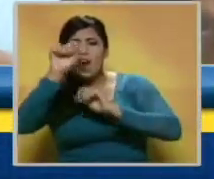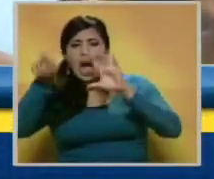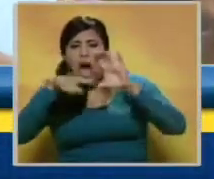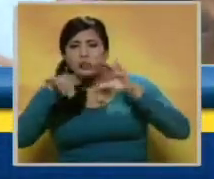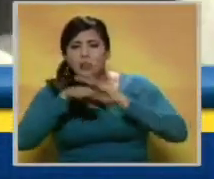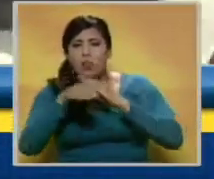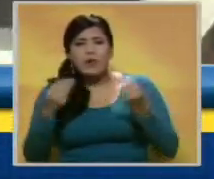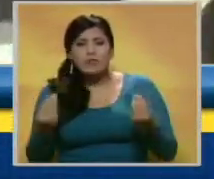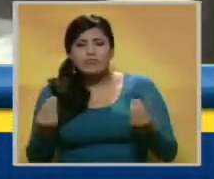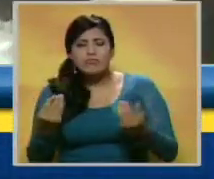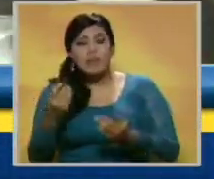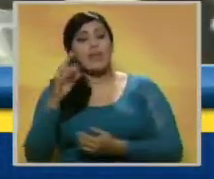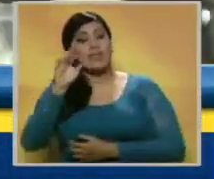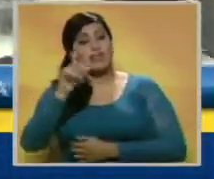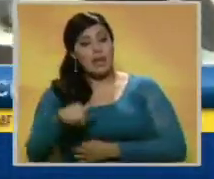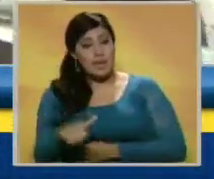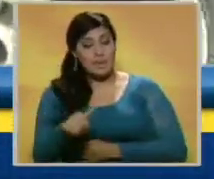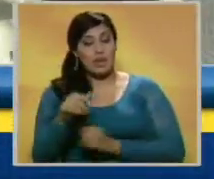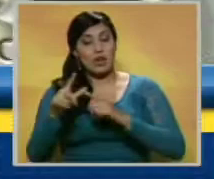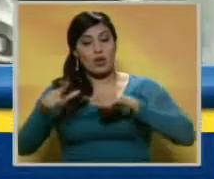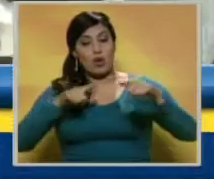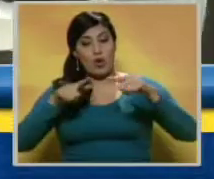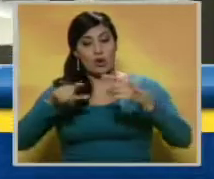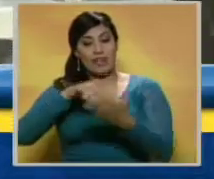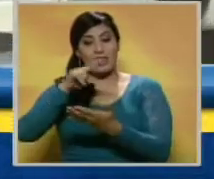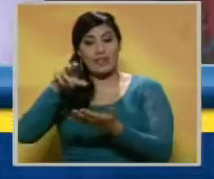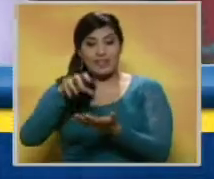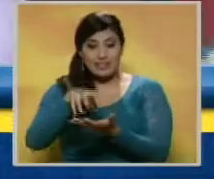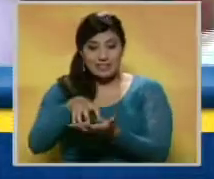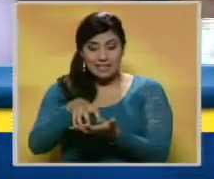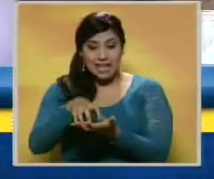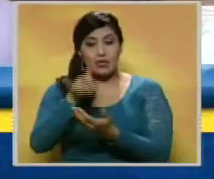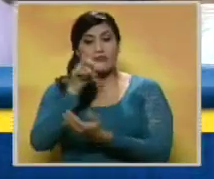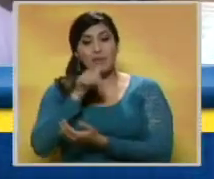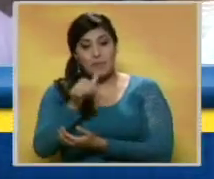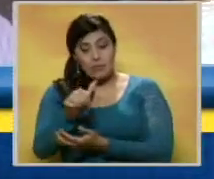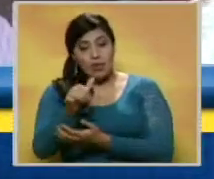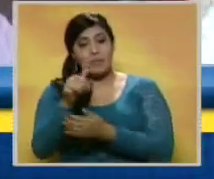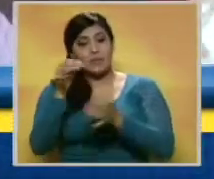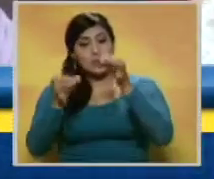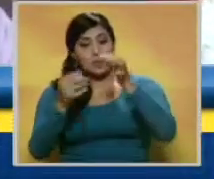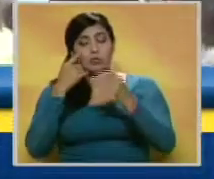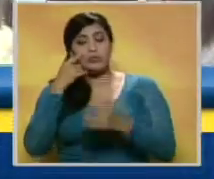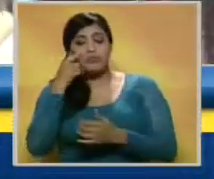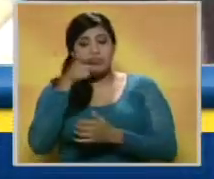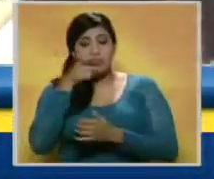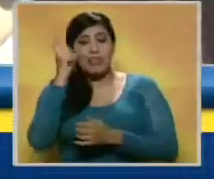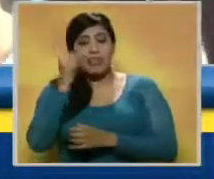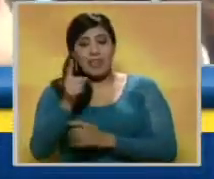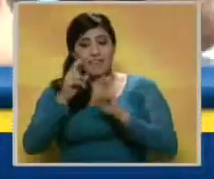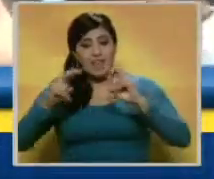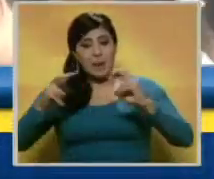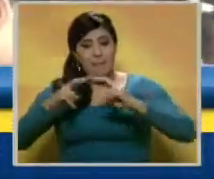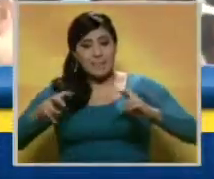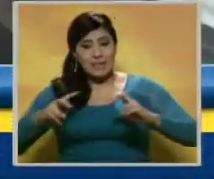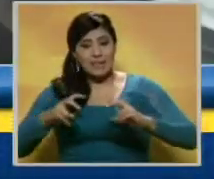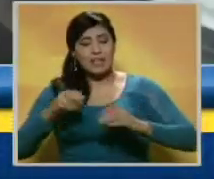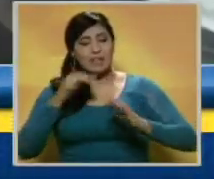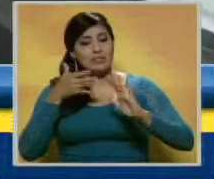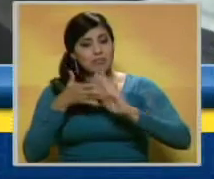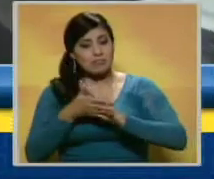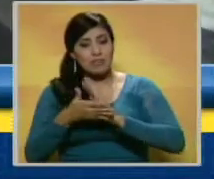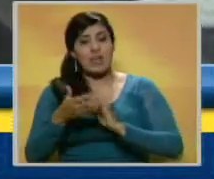Asimismo, solicitaron a la coordinadora regional de la Superintendencia Nacional de Precios Justos iniciar las investigaciones pertinentes al